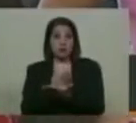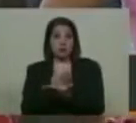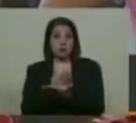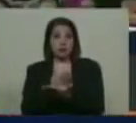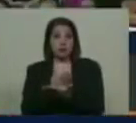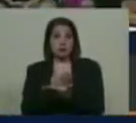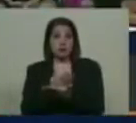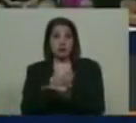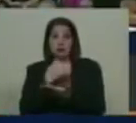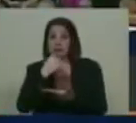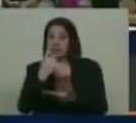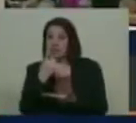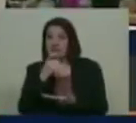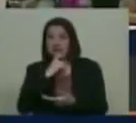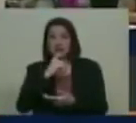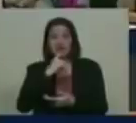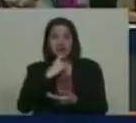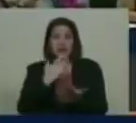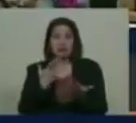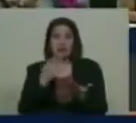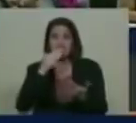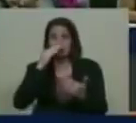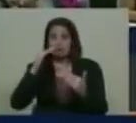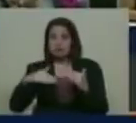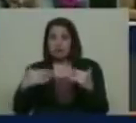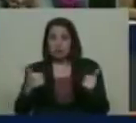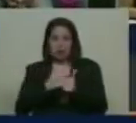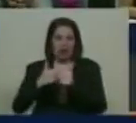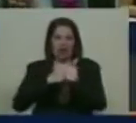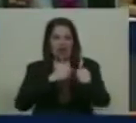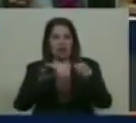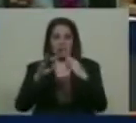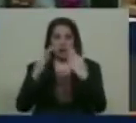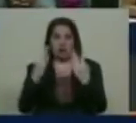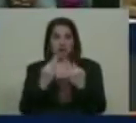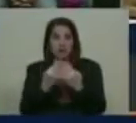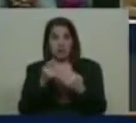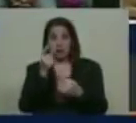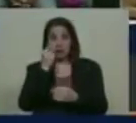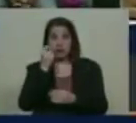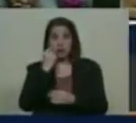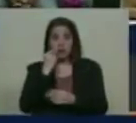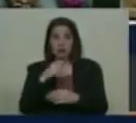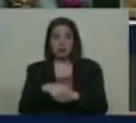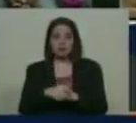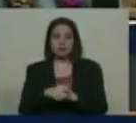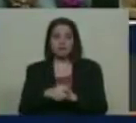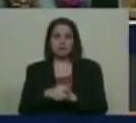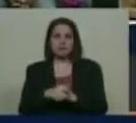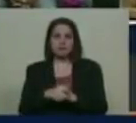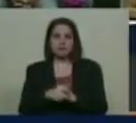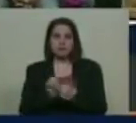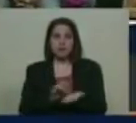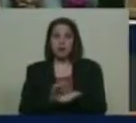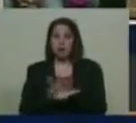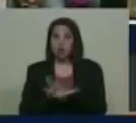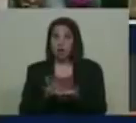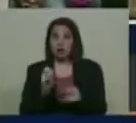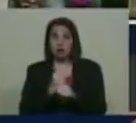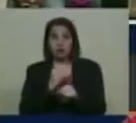los días difíciles que nos tocó enfrentar de persecución contra la familia, mi papá, lo botaron del